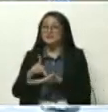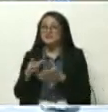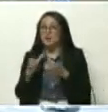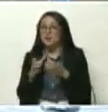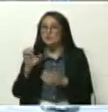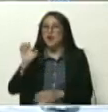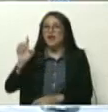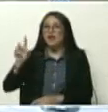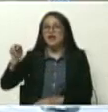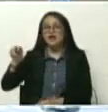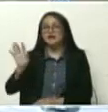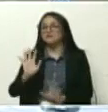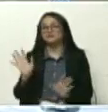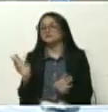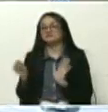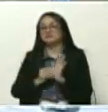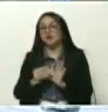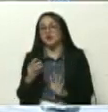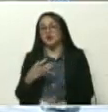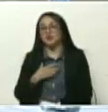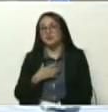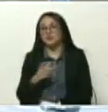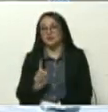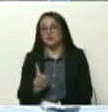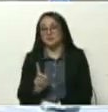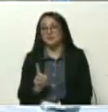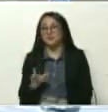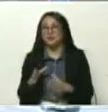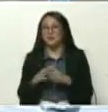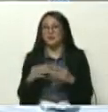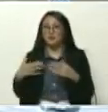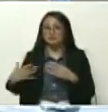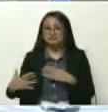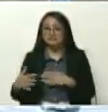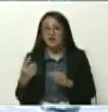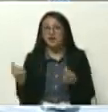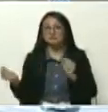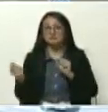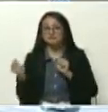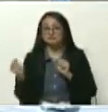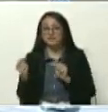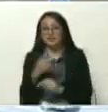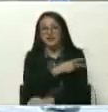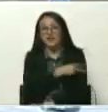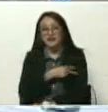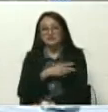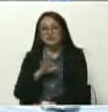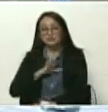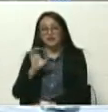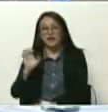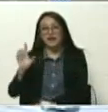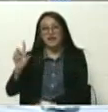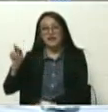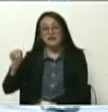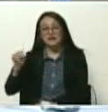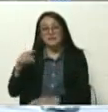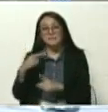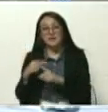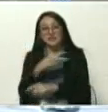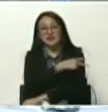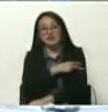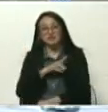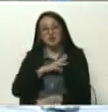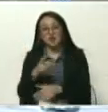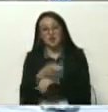lo tanto no juega. Todo lo que se haga será discutido por la delegación del ELN y la delegación del